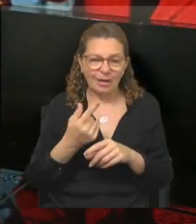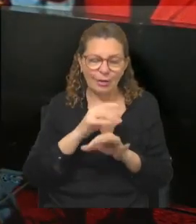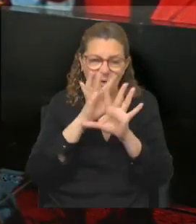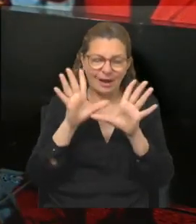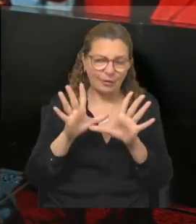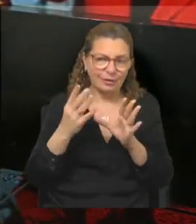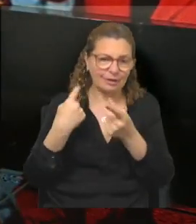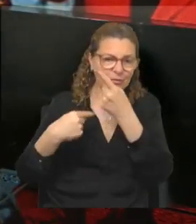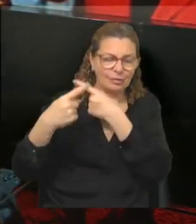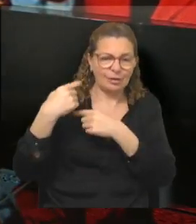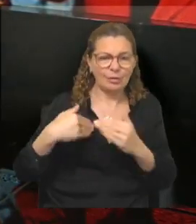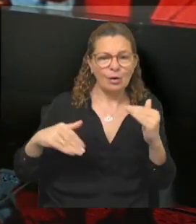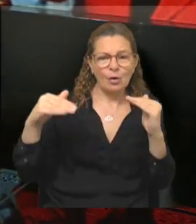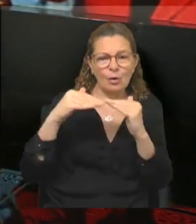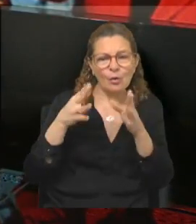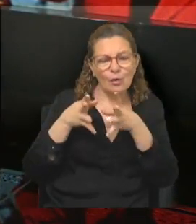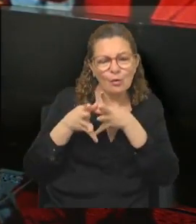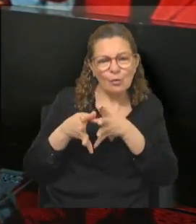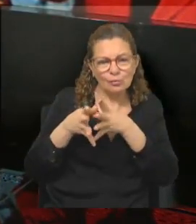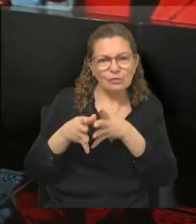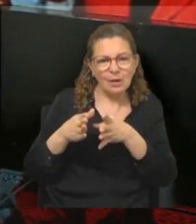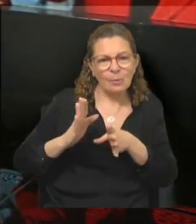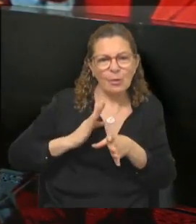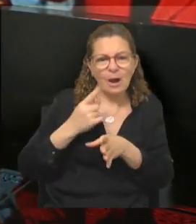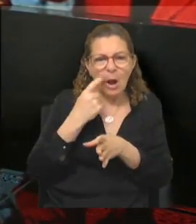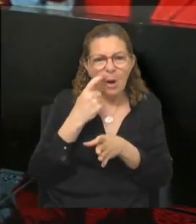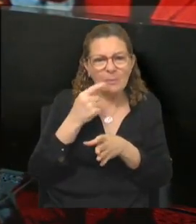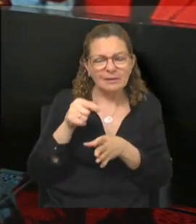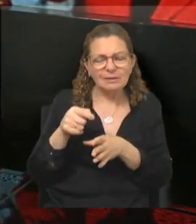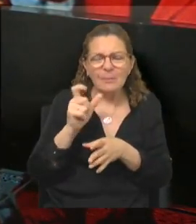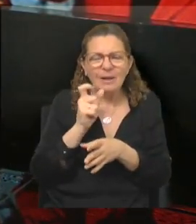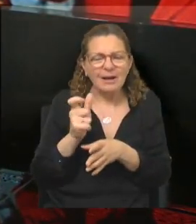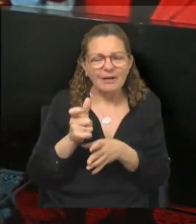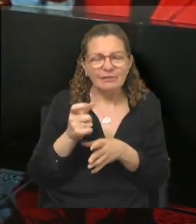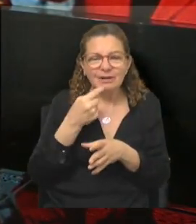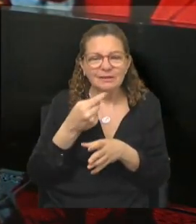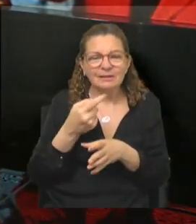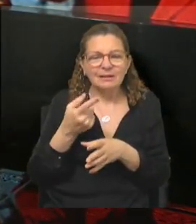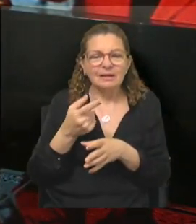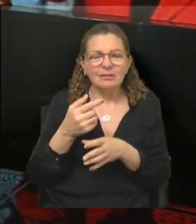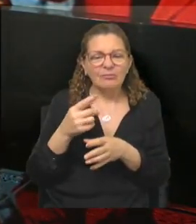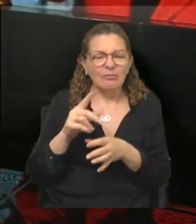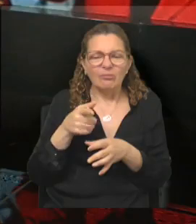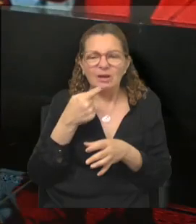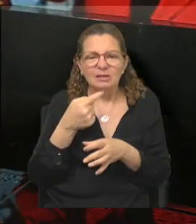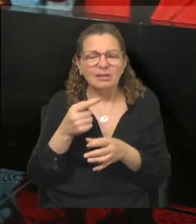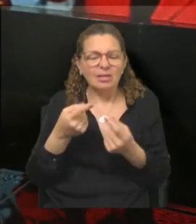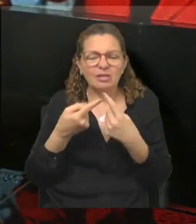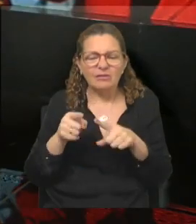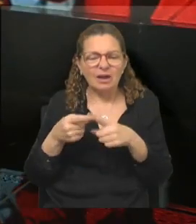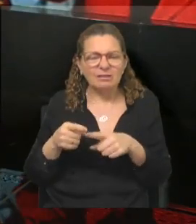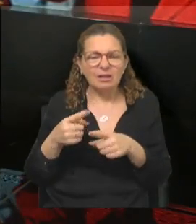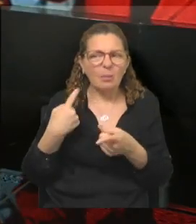retroceso en la lucha por la igualdad de género y manifiesta que estos calificativos eh de estereotipos superficiales con cosificación